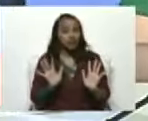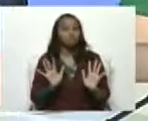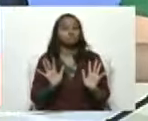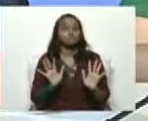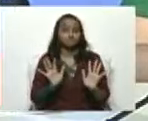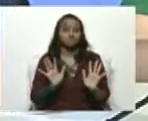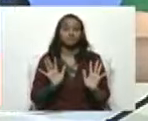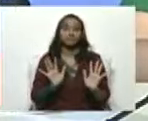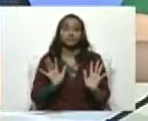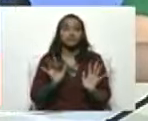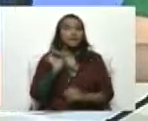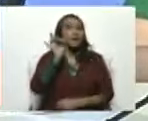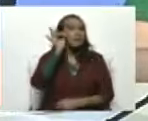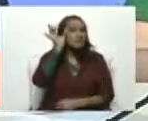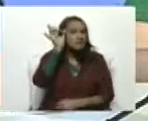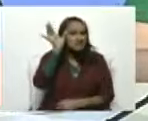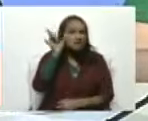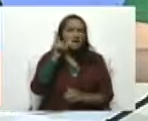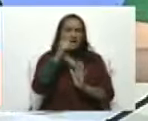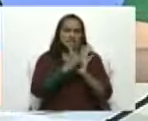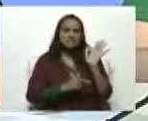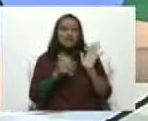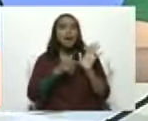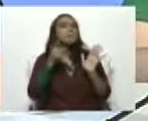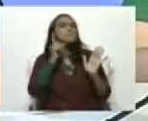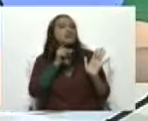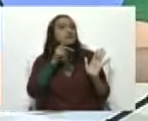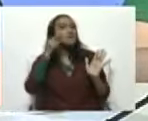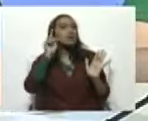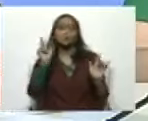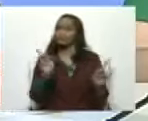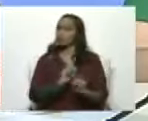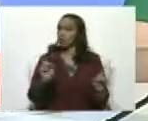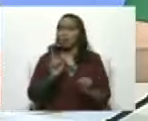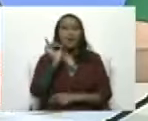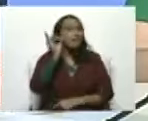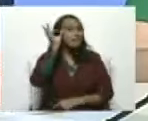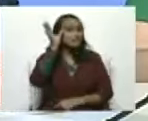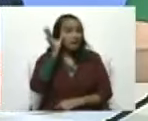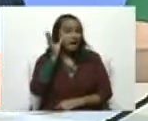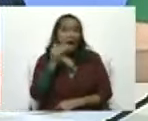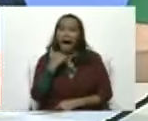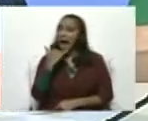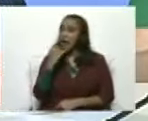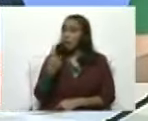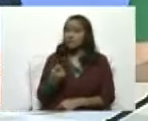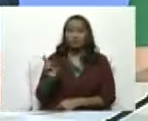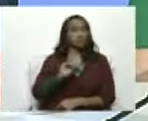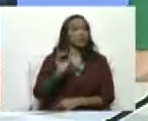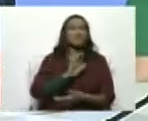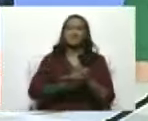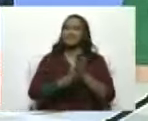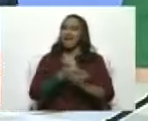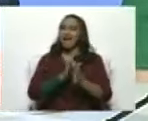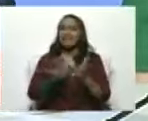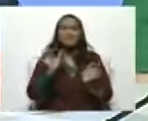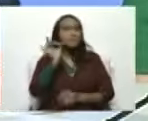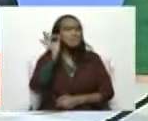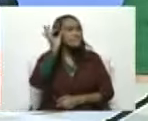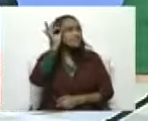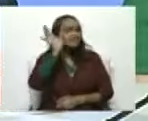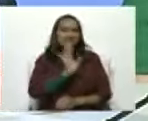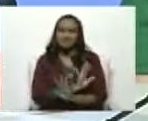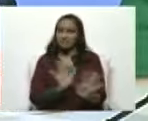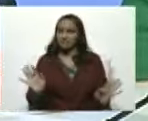certeza, sin inventarnos listas de nada. No hace falta inventarnos listas. No hace falta